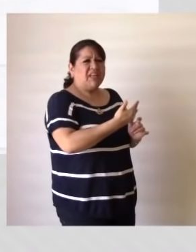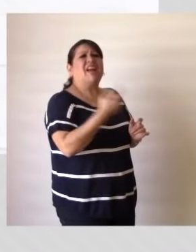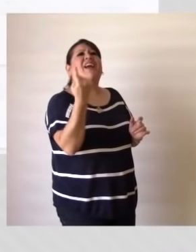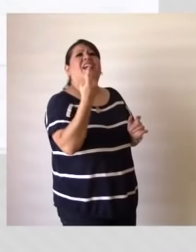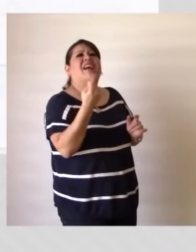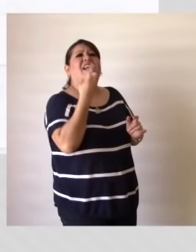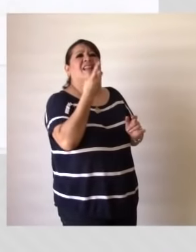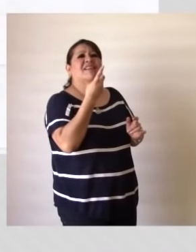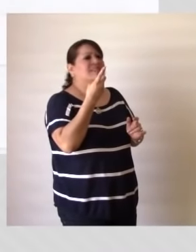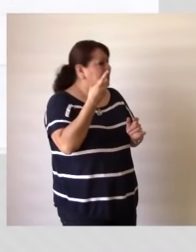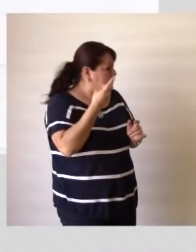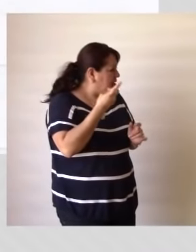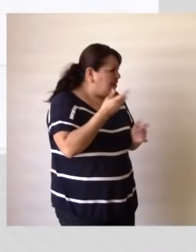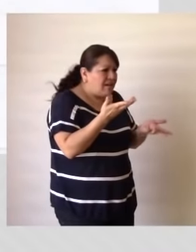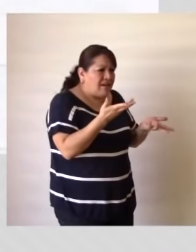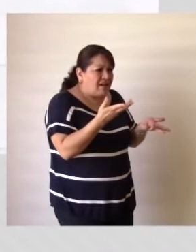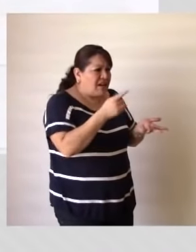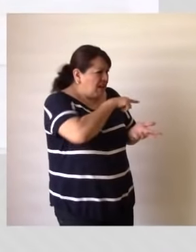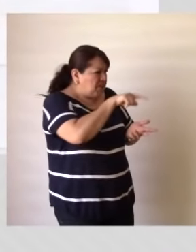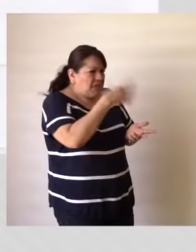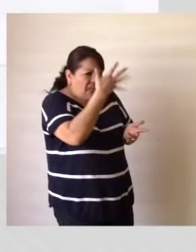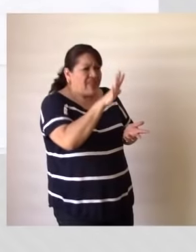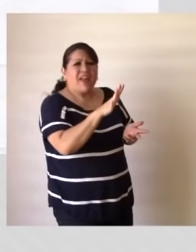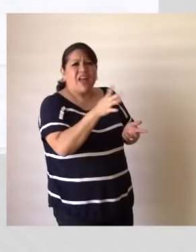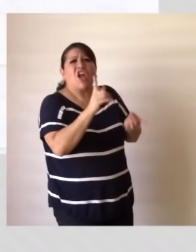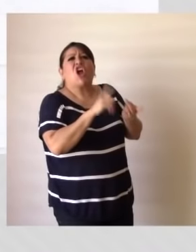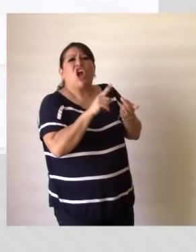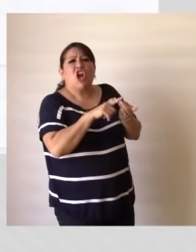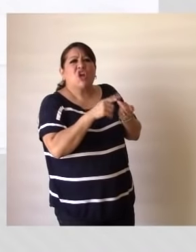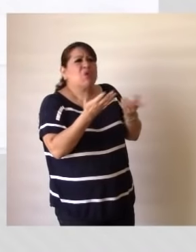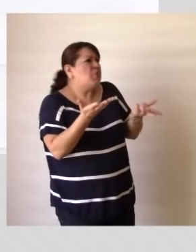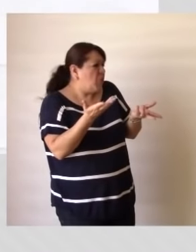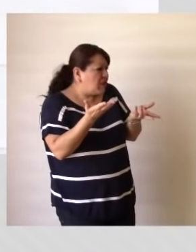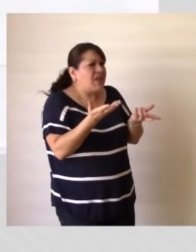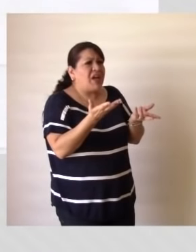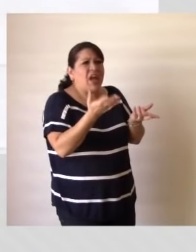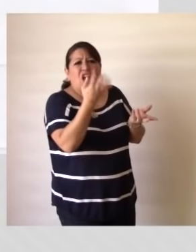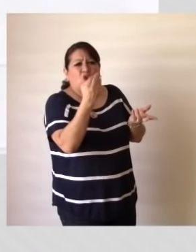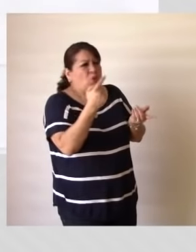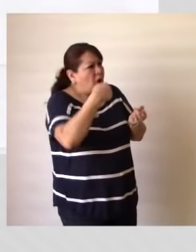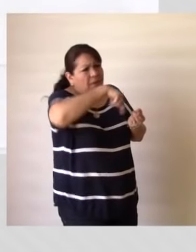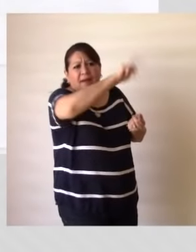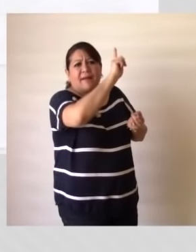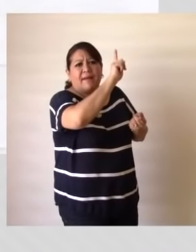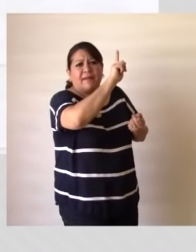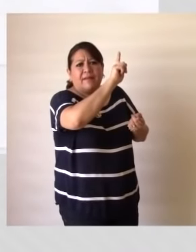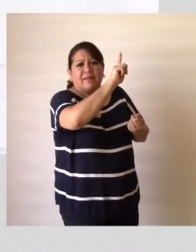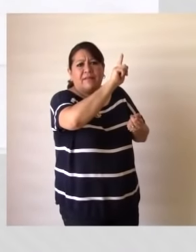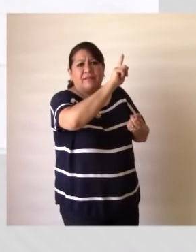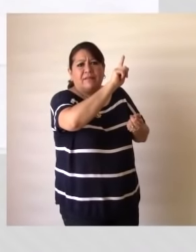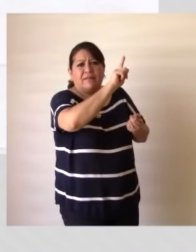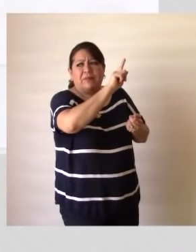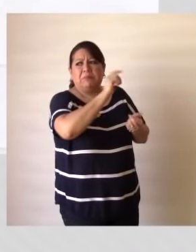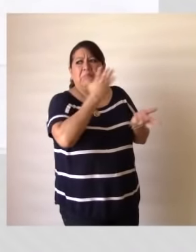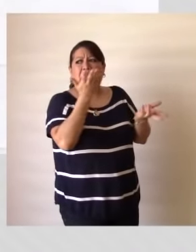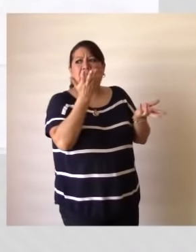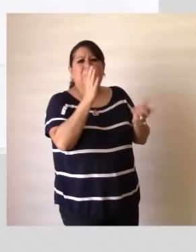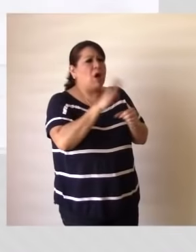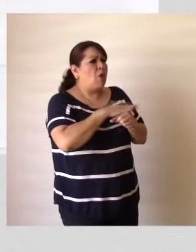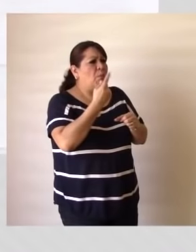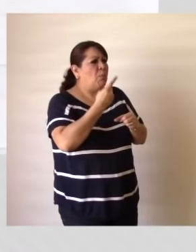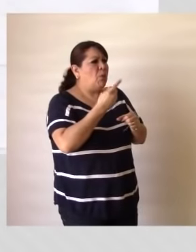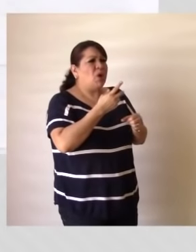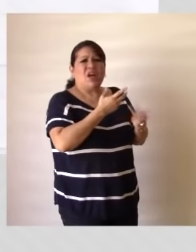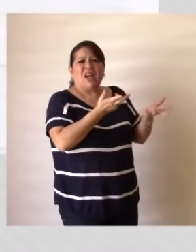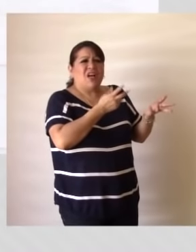no sanea 10 no fueron 10 los que tuvieron sanidad porque nada más regreso 1 donde están nosotros 9